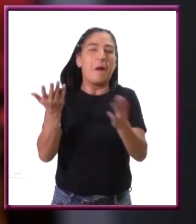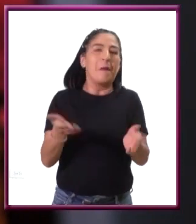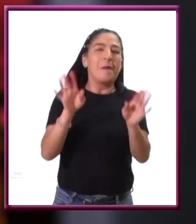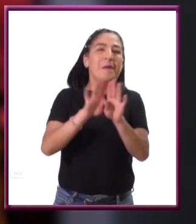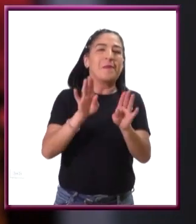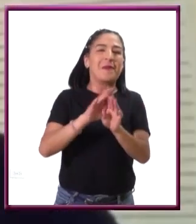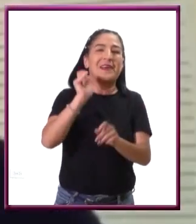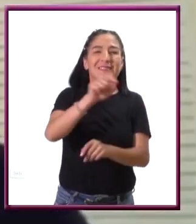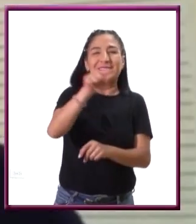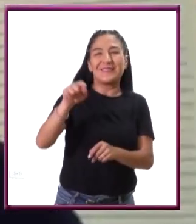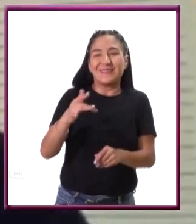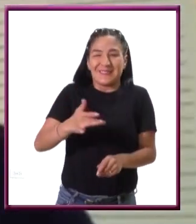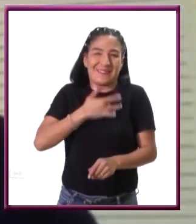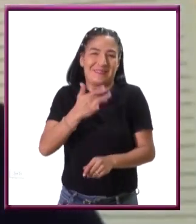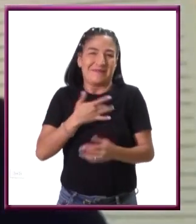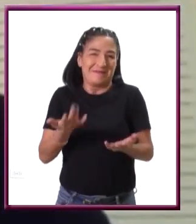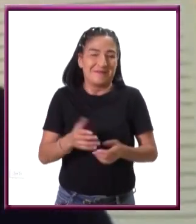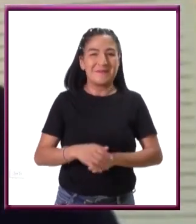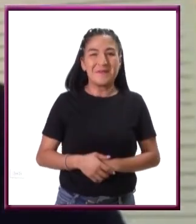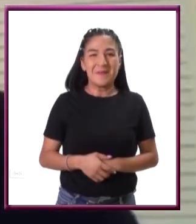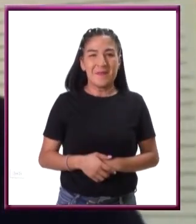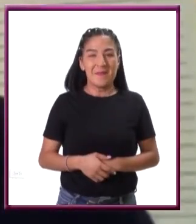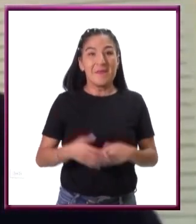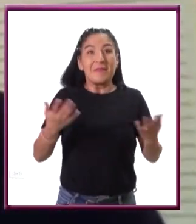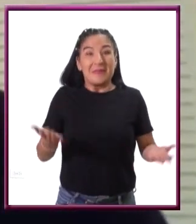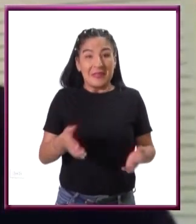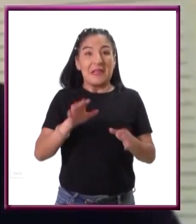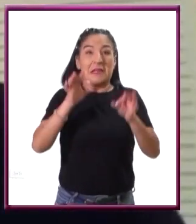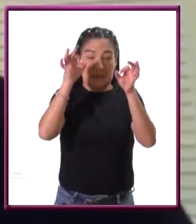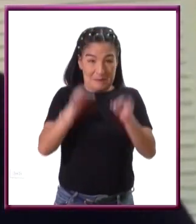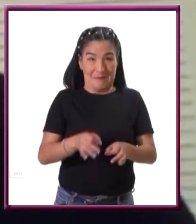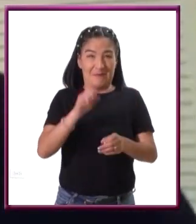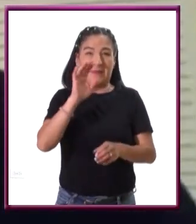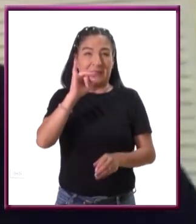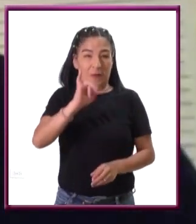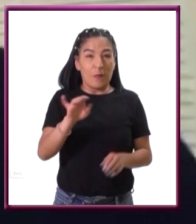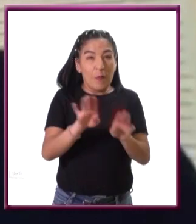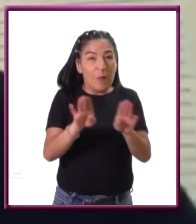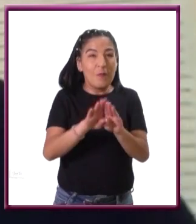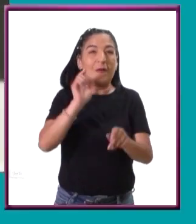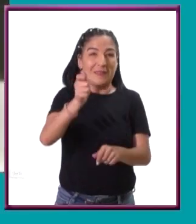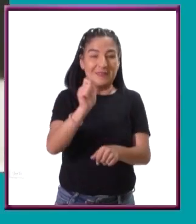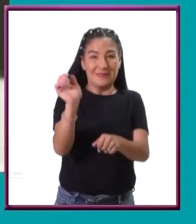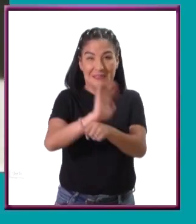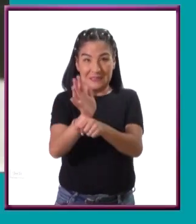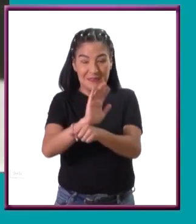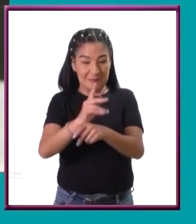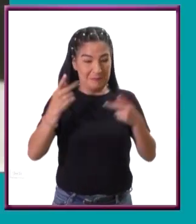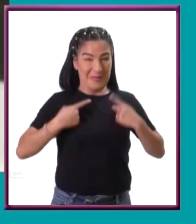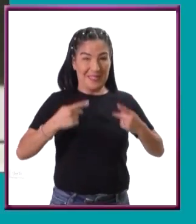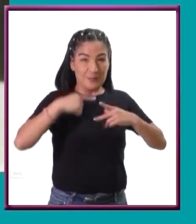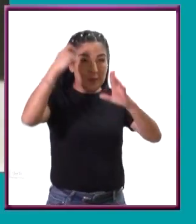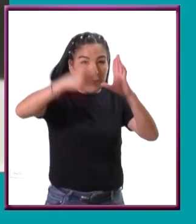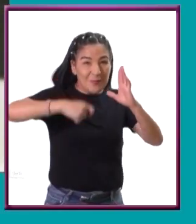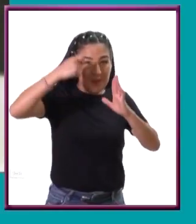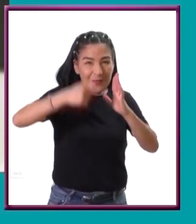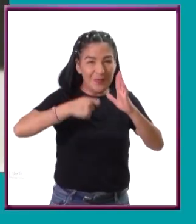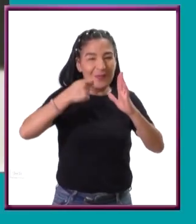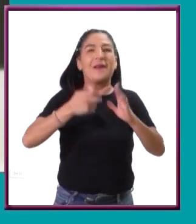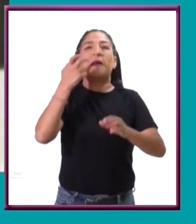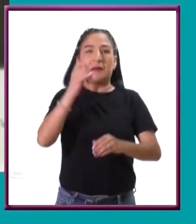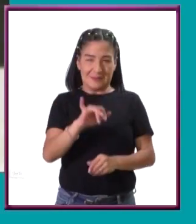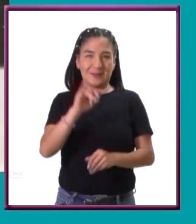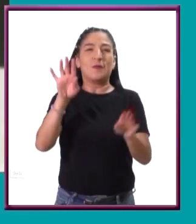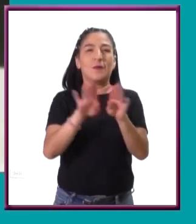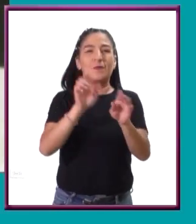dices? Bueno, originalmente, si nos referimos al cine tal cual, al cinematógrafo, pues ahí sí es una ilusión de